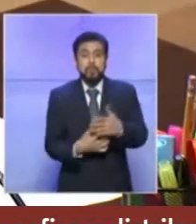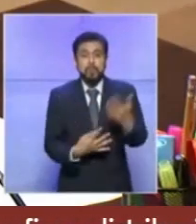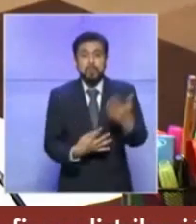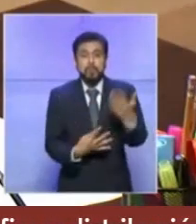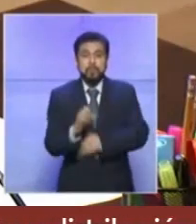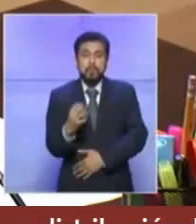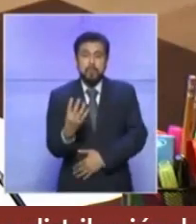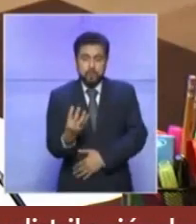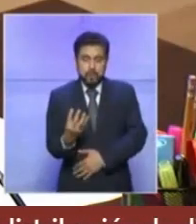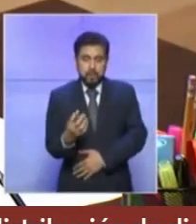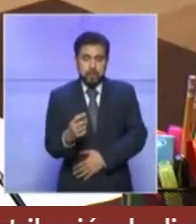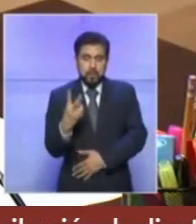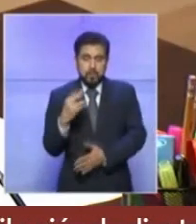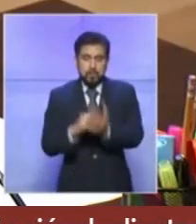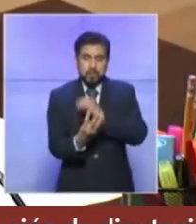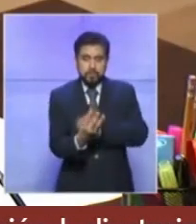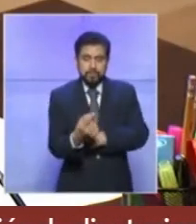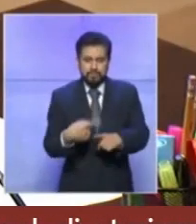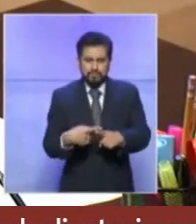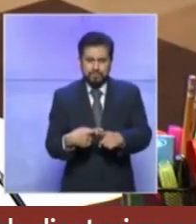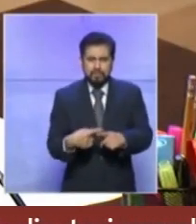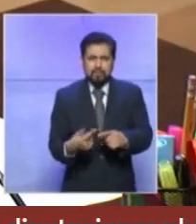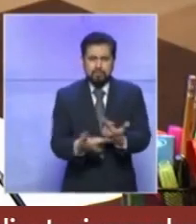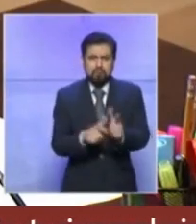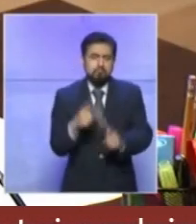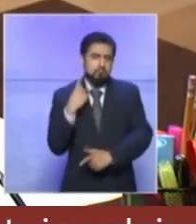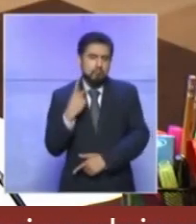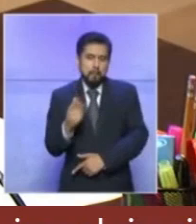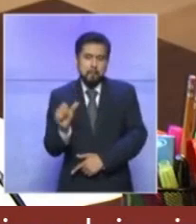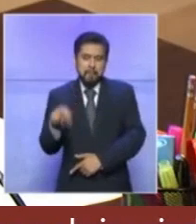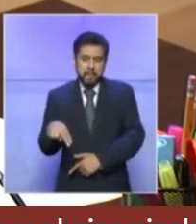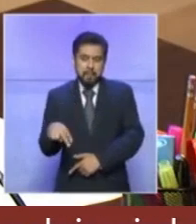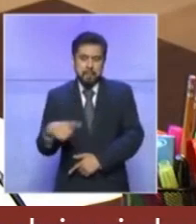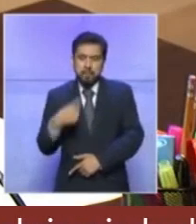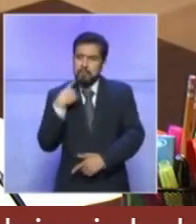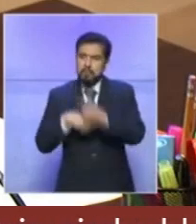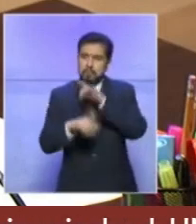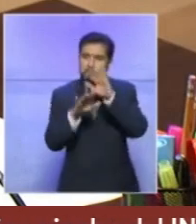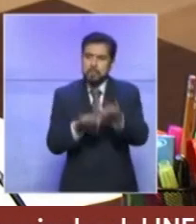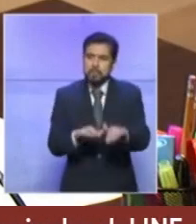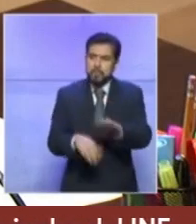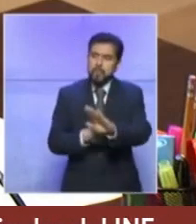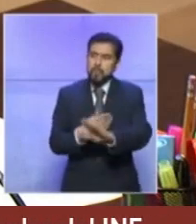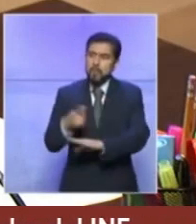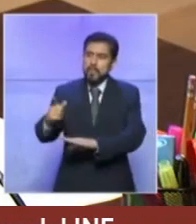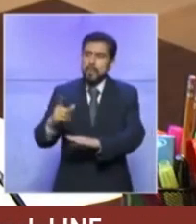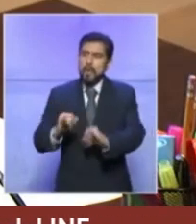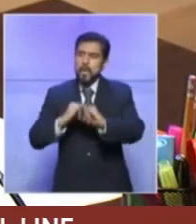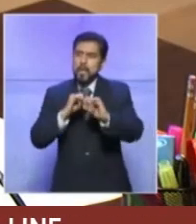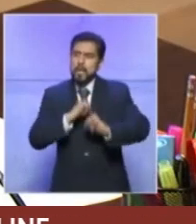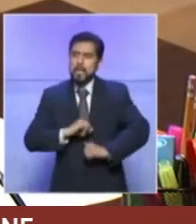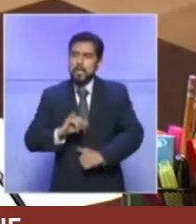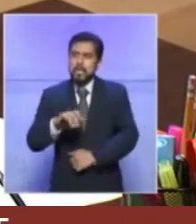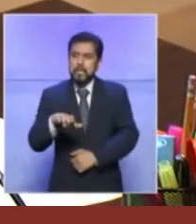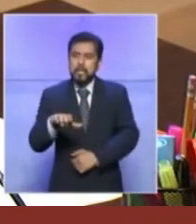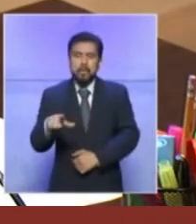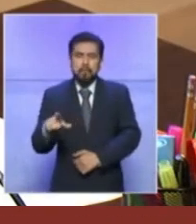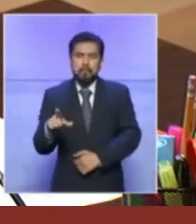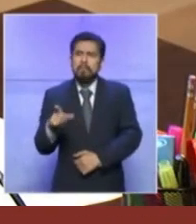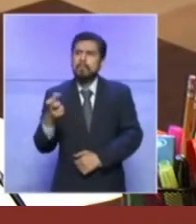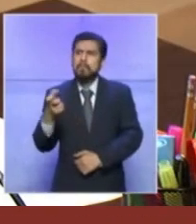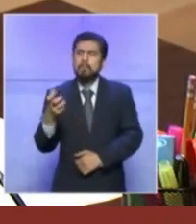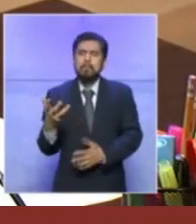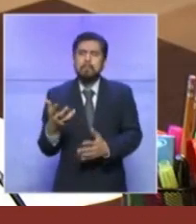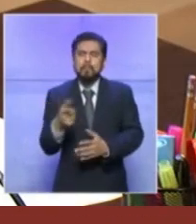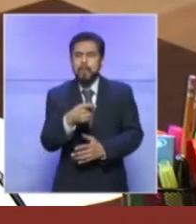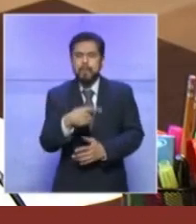6.464 de este año, interpuesto por el Partido Acción Nacional para controvertir la asignación realizada por el Consejo General del INE a